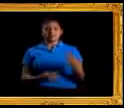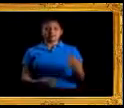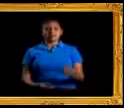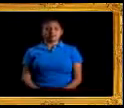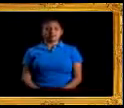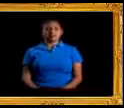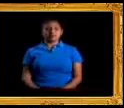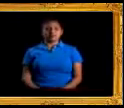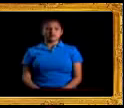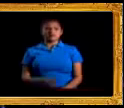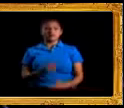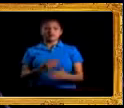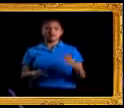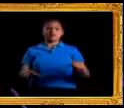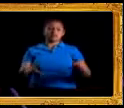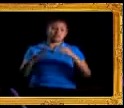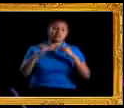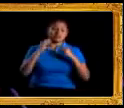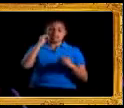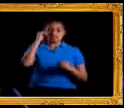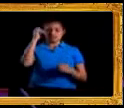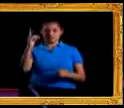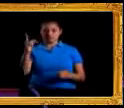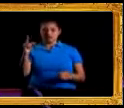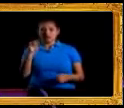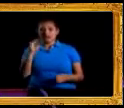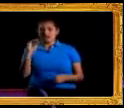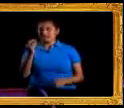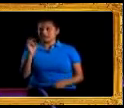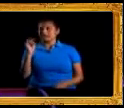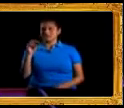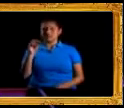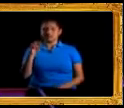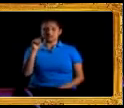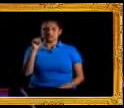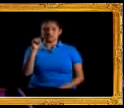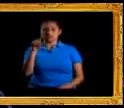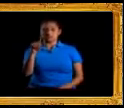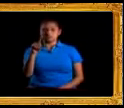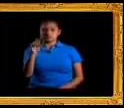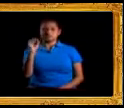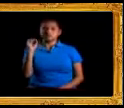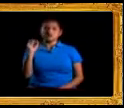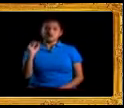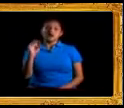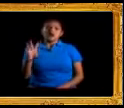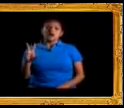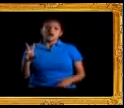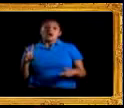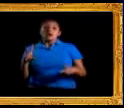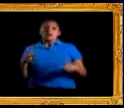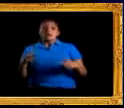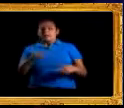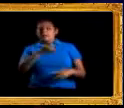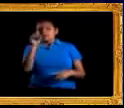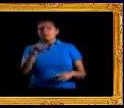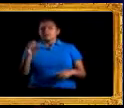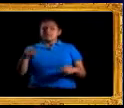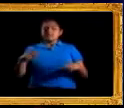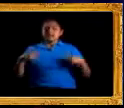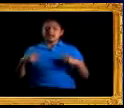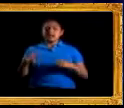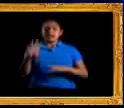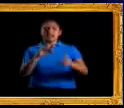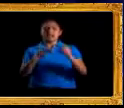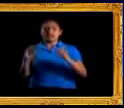le necesita, que va a cubrir tus necesidades. ¿Hay alguien aquí que quiera recibir a Cristo Jesús como su